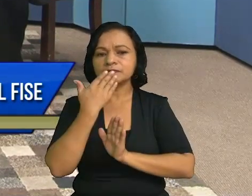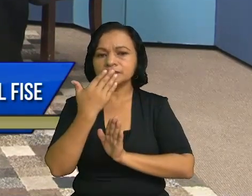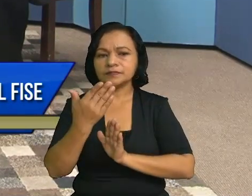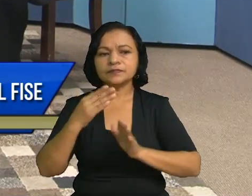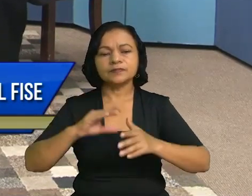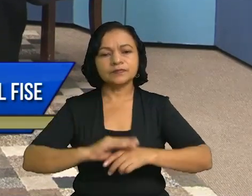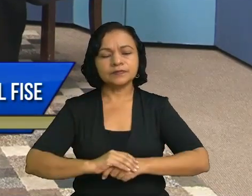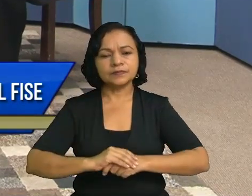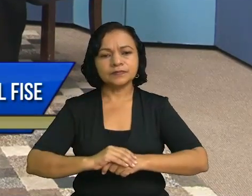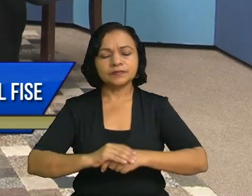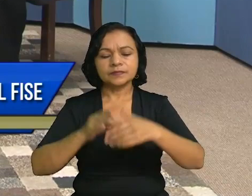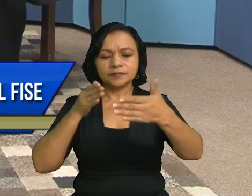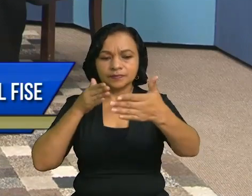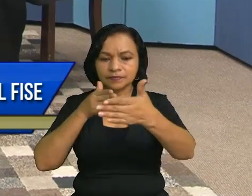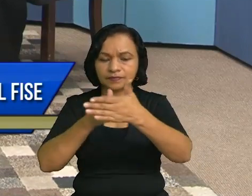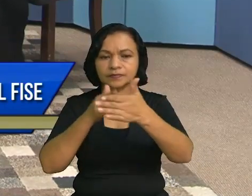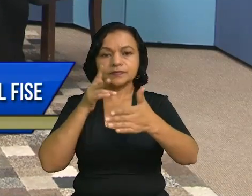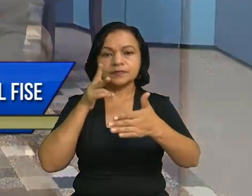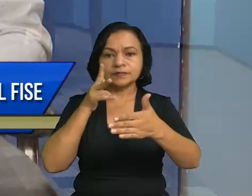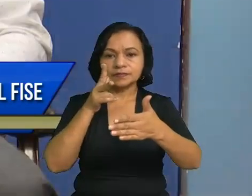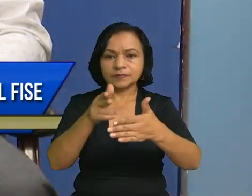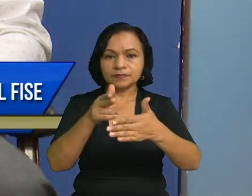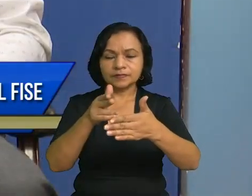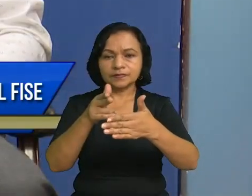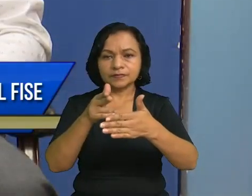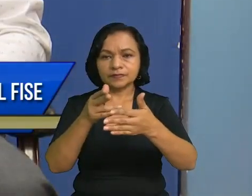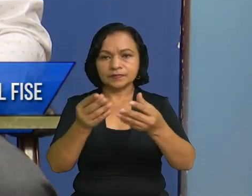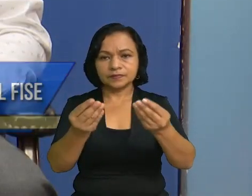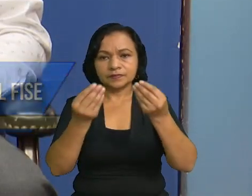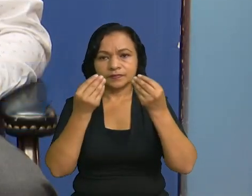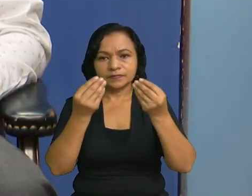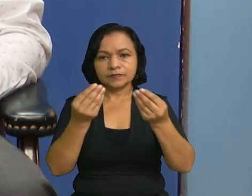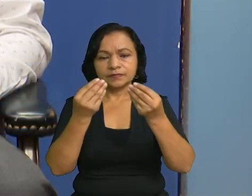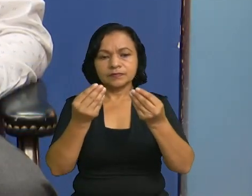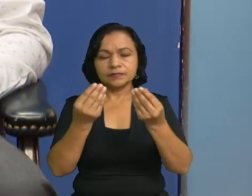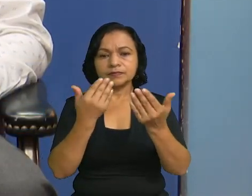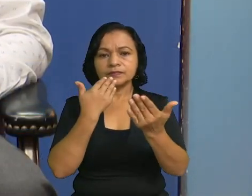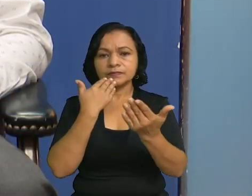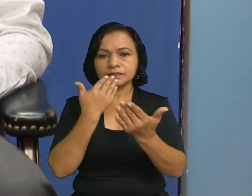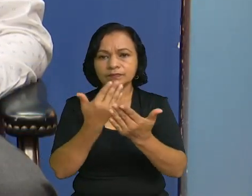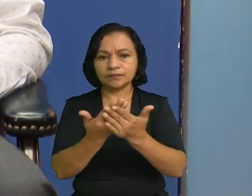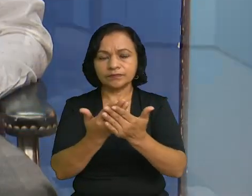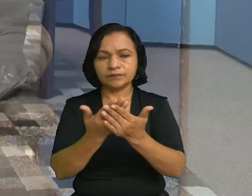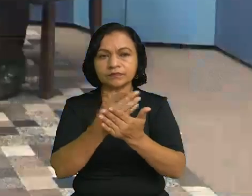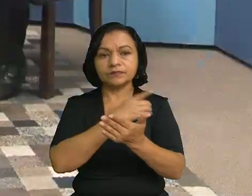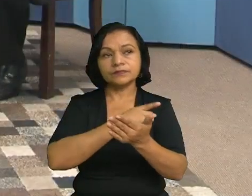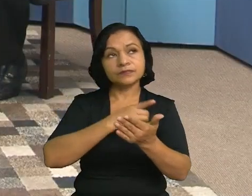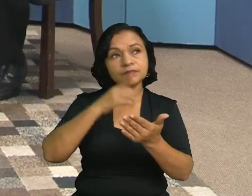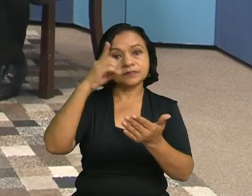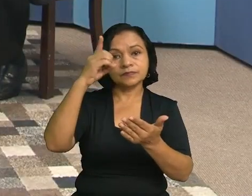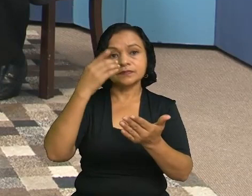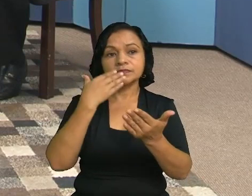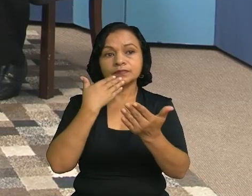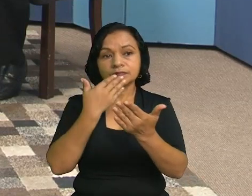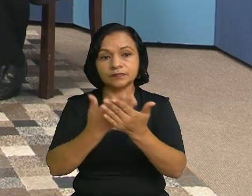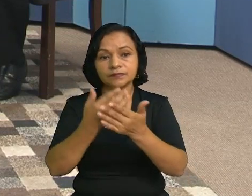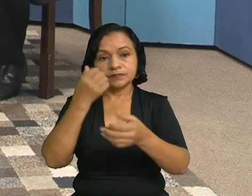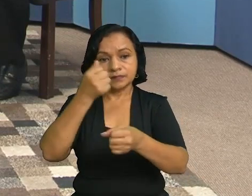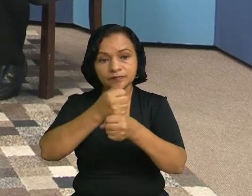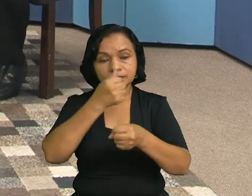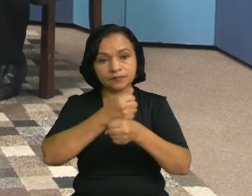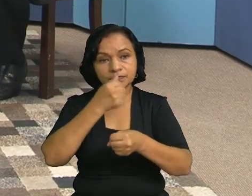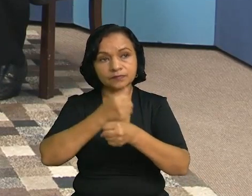compañero ver que tenemos que hacer una pausa hace que hay bastante que hablar gracias a dios gracias a todo ese trabajo también realizado